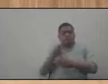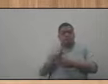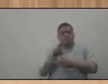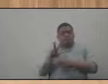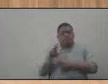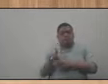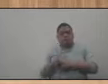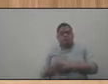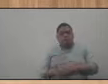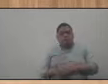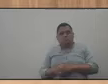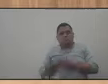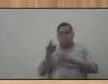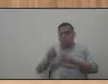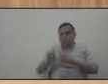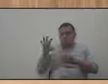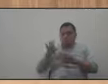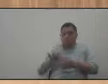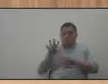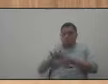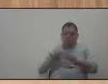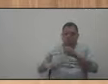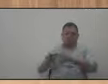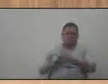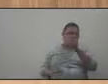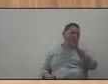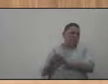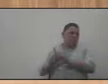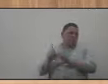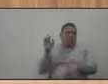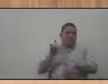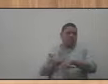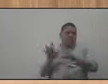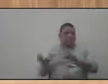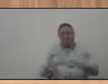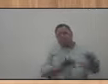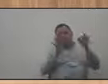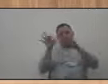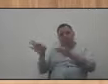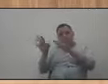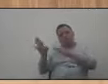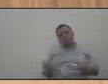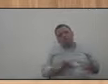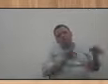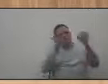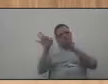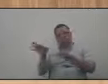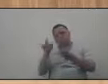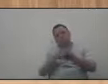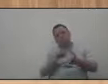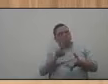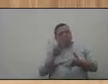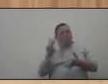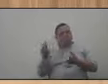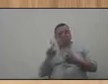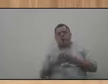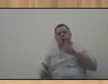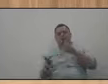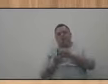2021 y que por condiciones ajenas nos tocó postergar, el cual solo fue puesto en marcha en el 2022, la